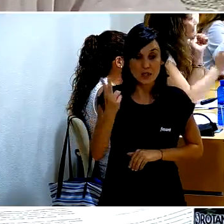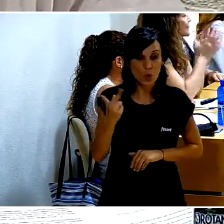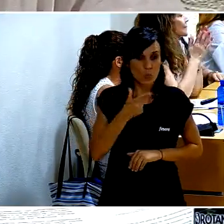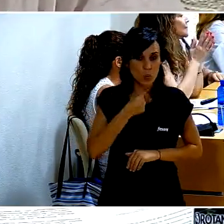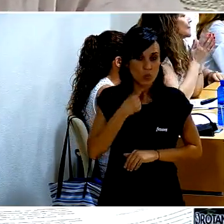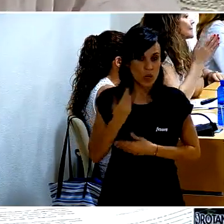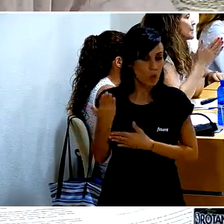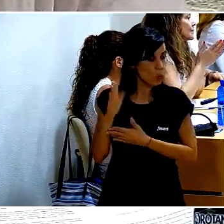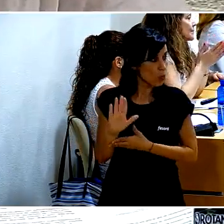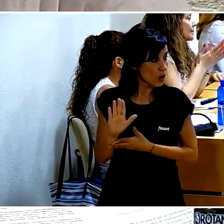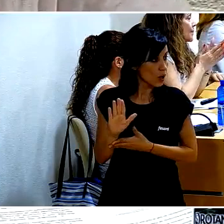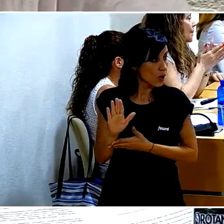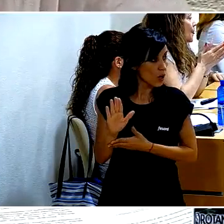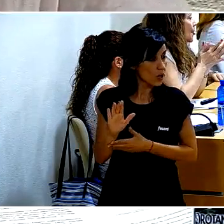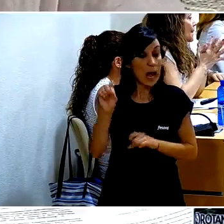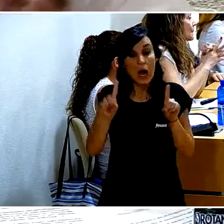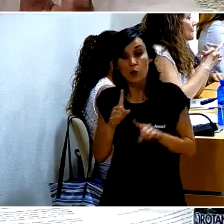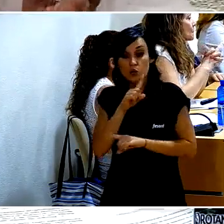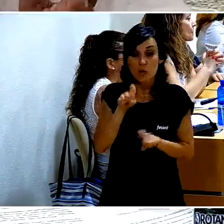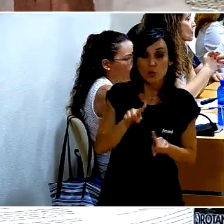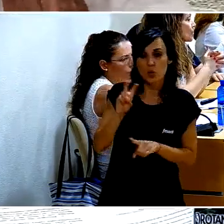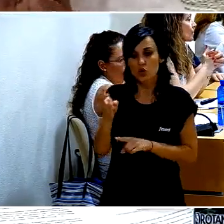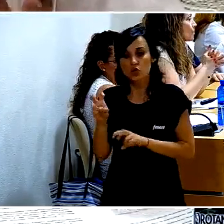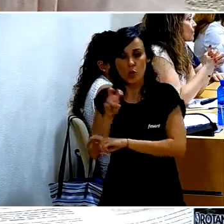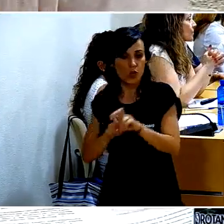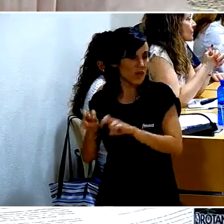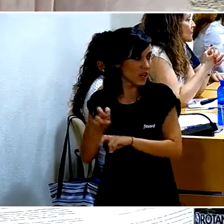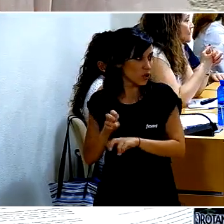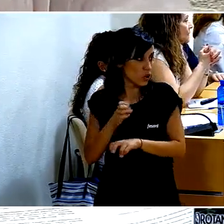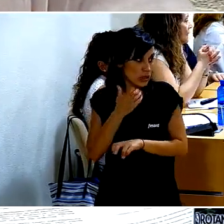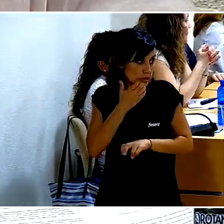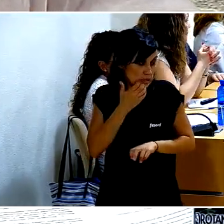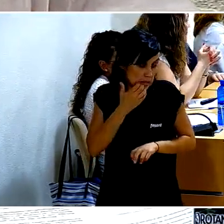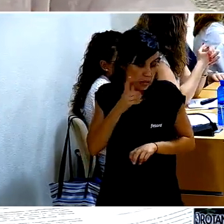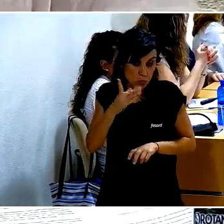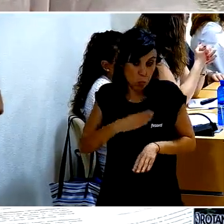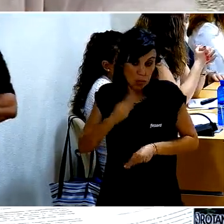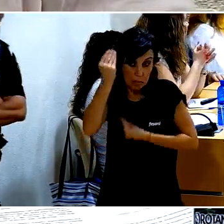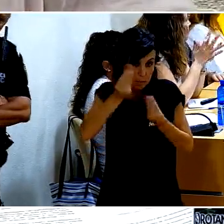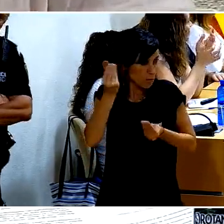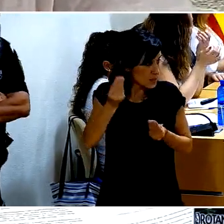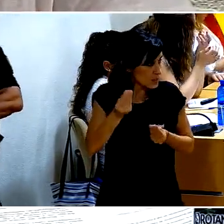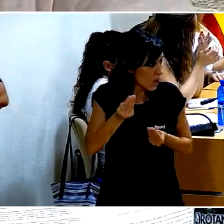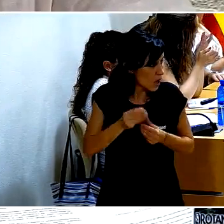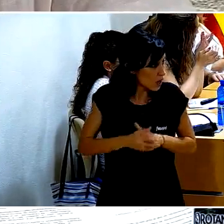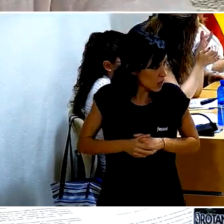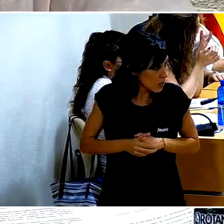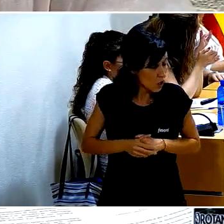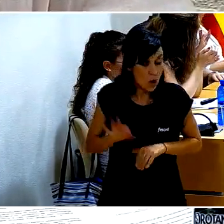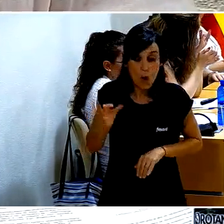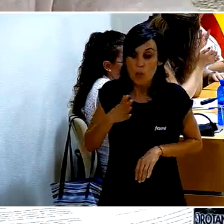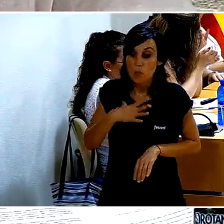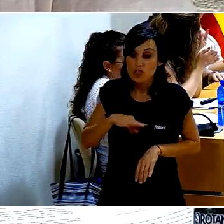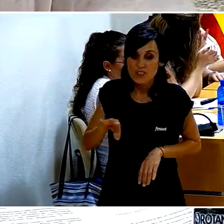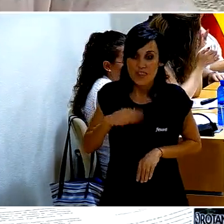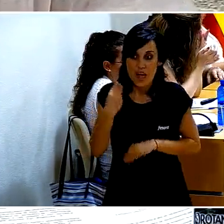proponer, en algunos casos preguntas y en otros modificaciones, si las tuviesen en consideración y si hubiese la posibilidad